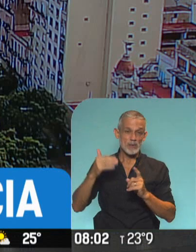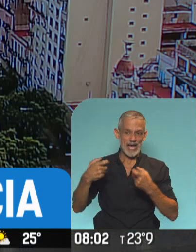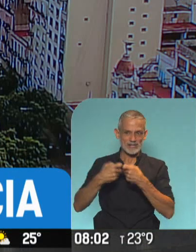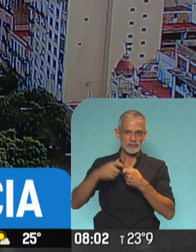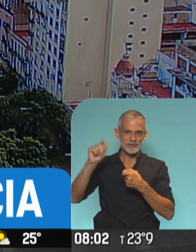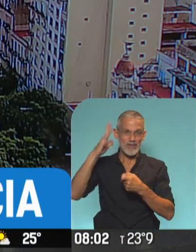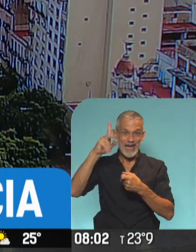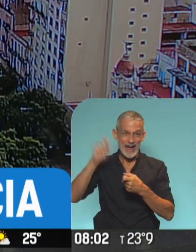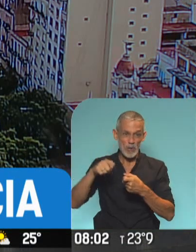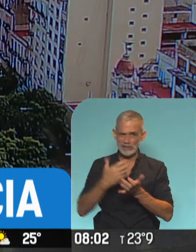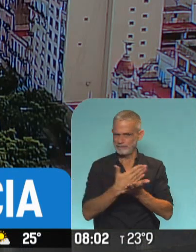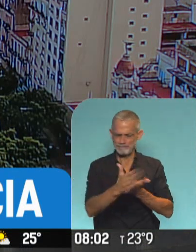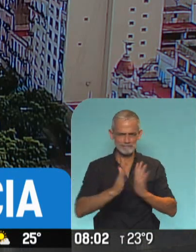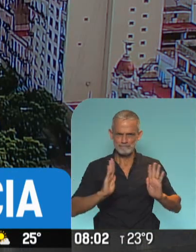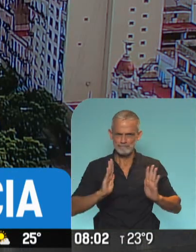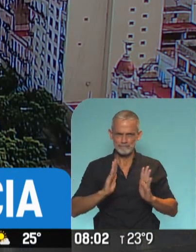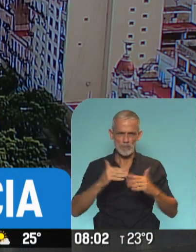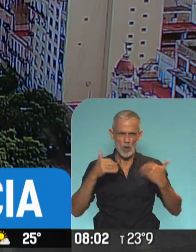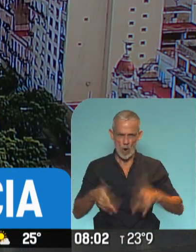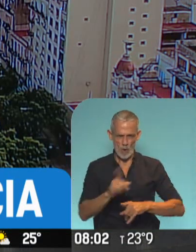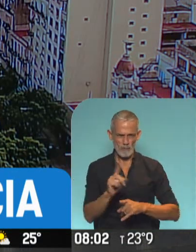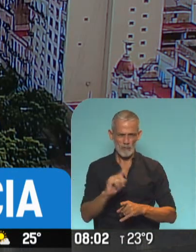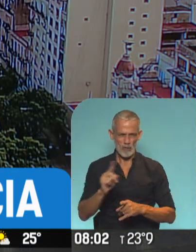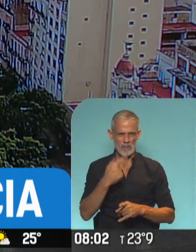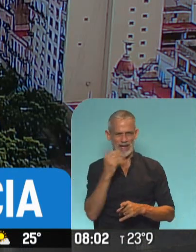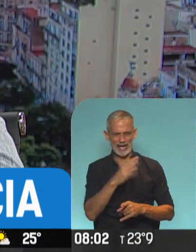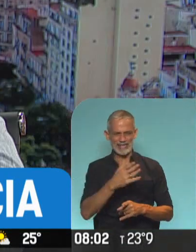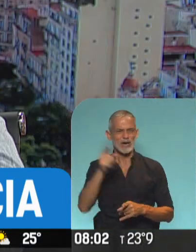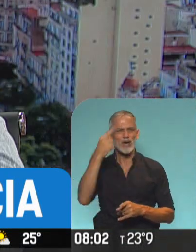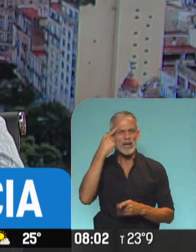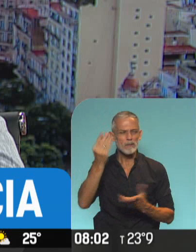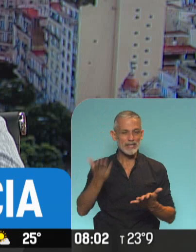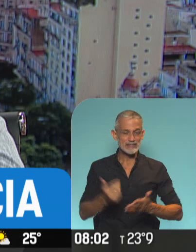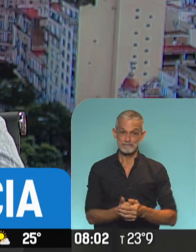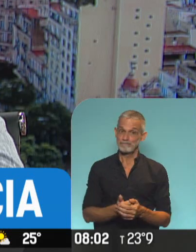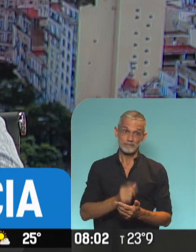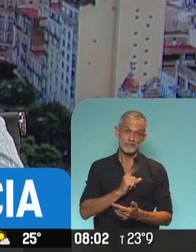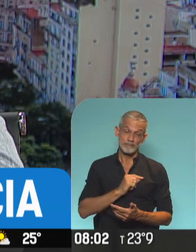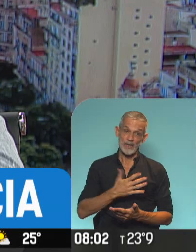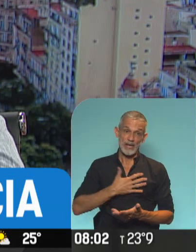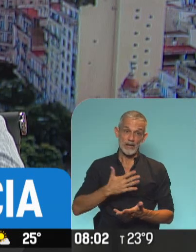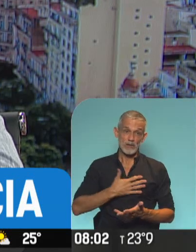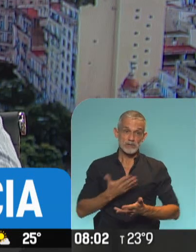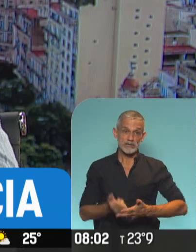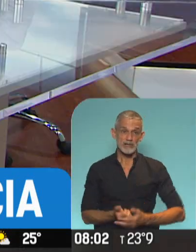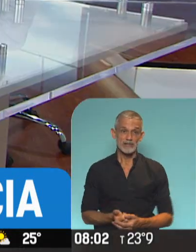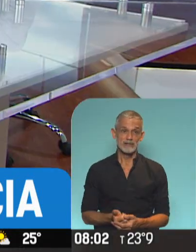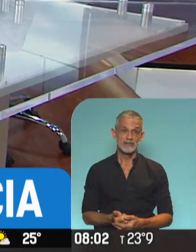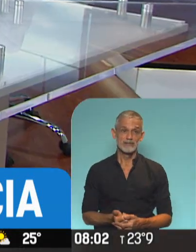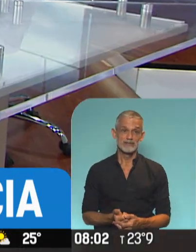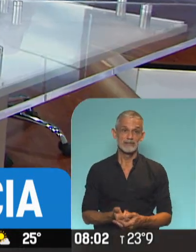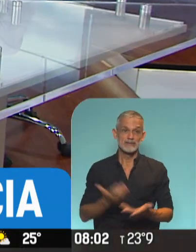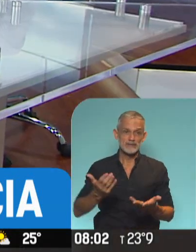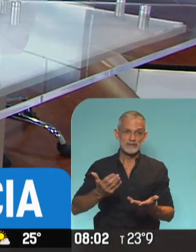que rechaza gran parte de esta modificación. Doctor, ¿qué piensa? Qué pena, ¿no? Qué pena que no se vaya a hacer un pelotón